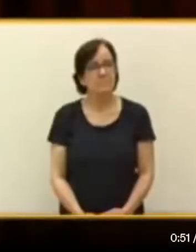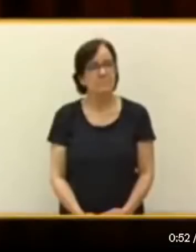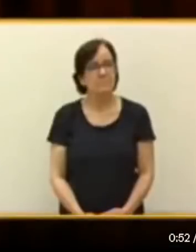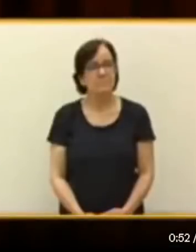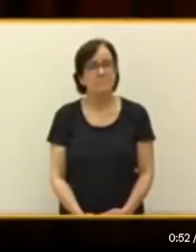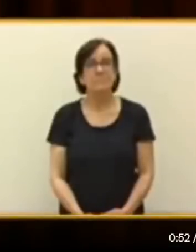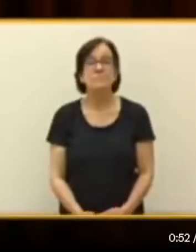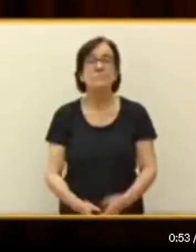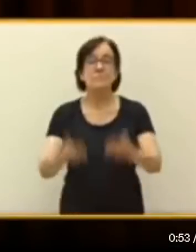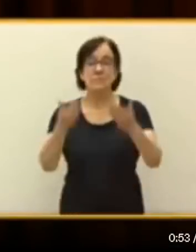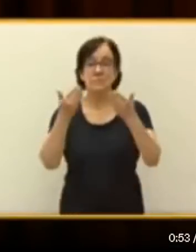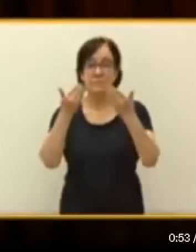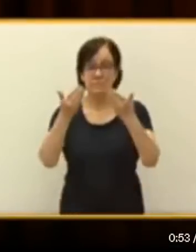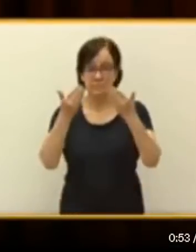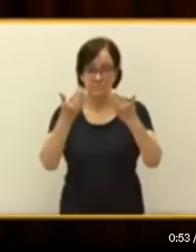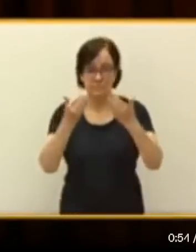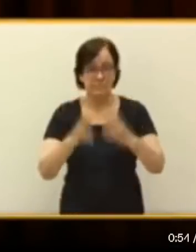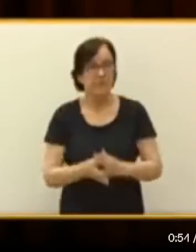ultra, etcétera.